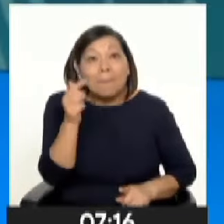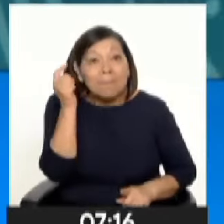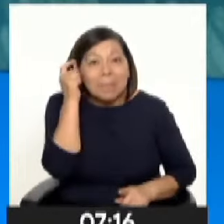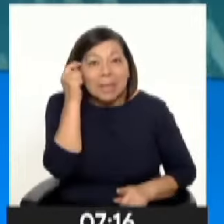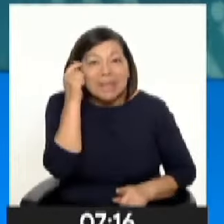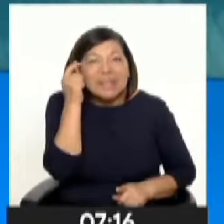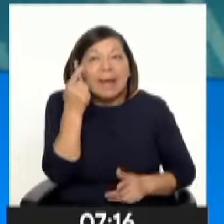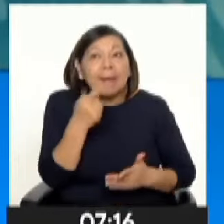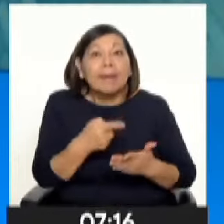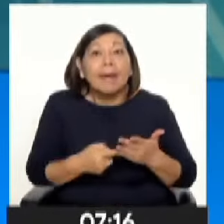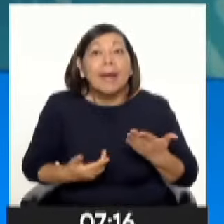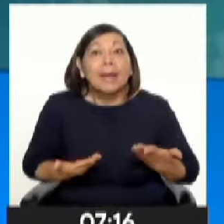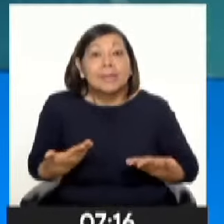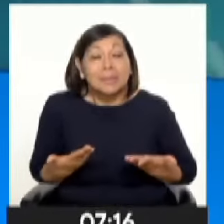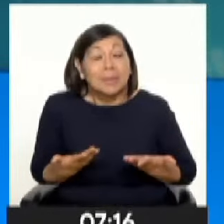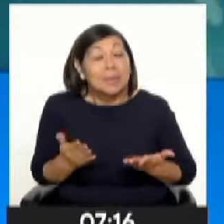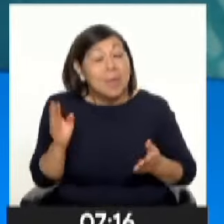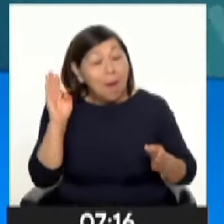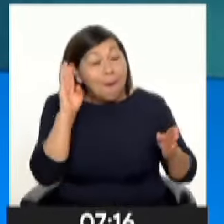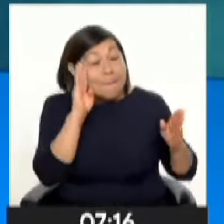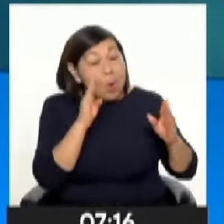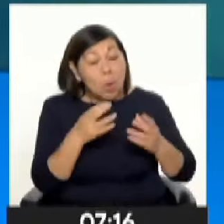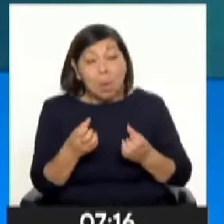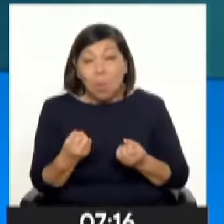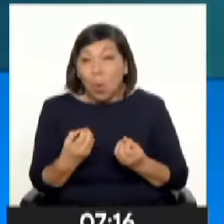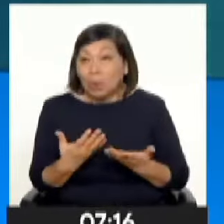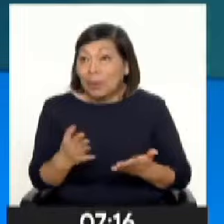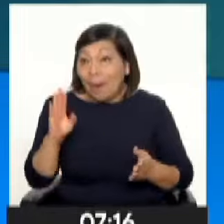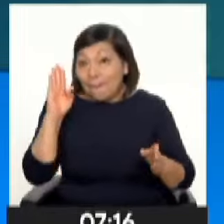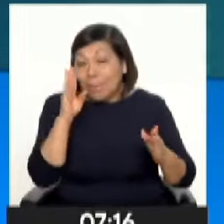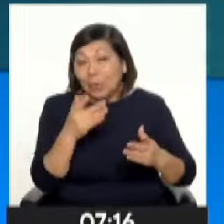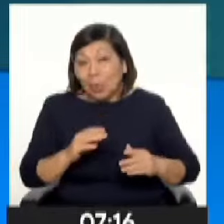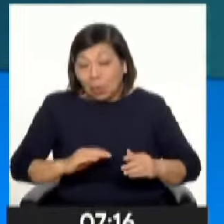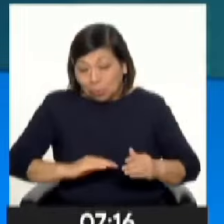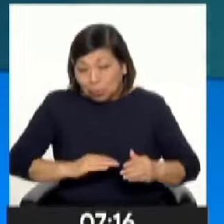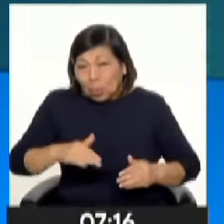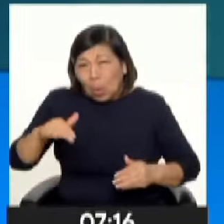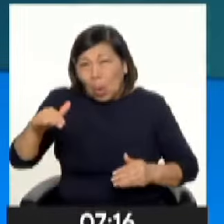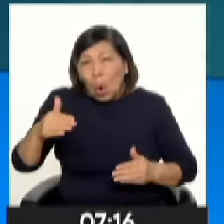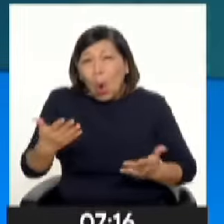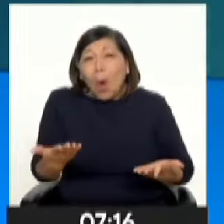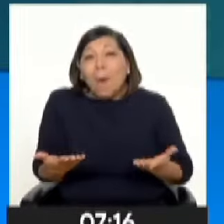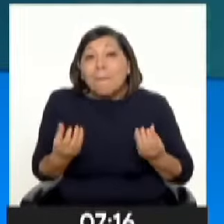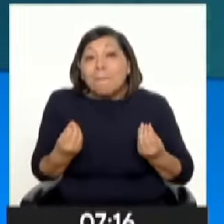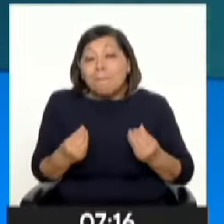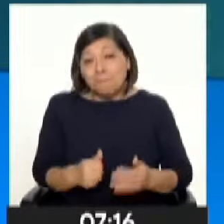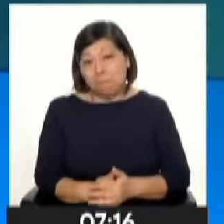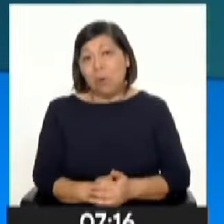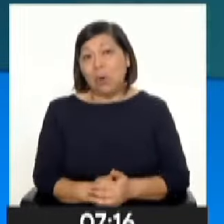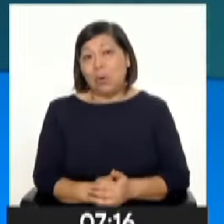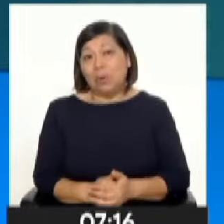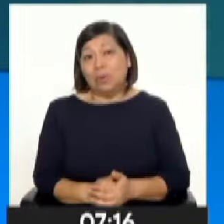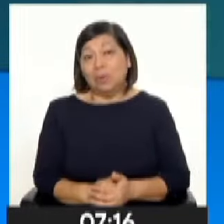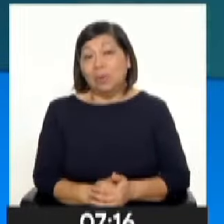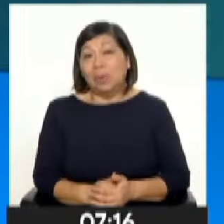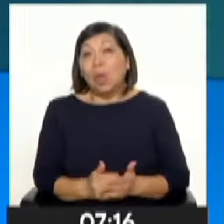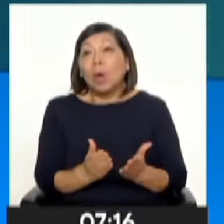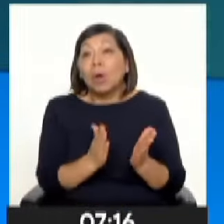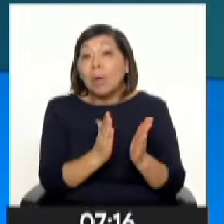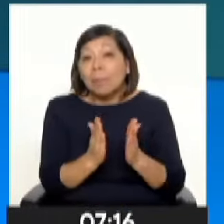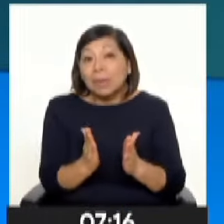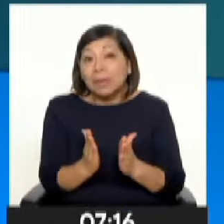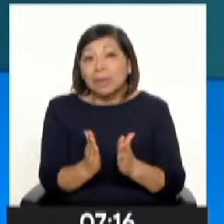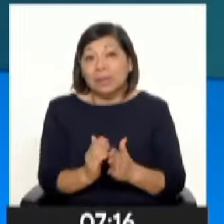cuenta este tema de, tan preocupante, tan alarmante del embarazo adolescente como una medida